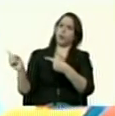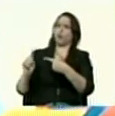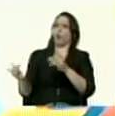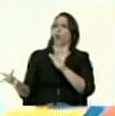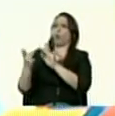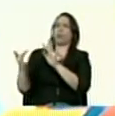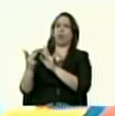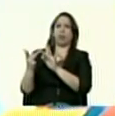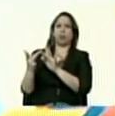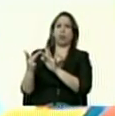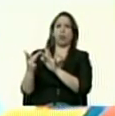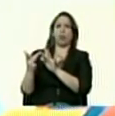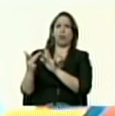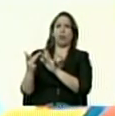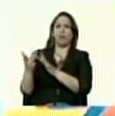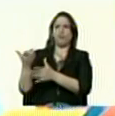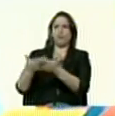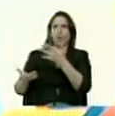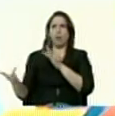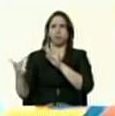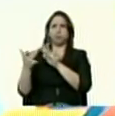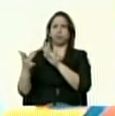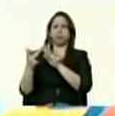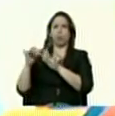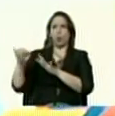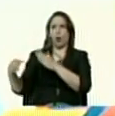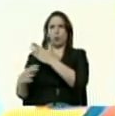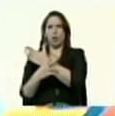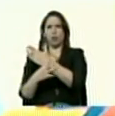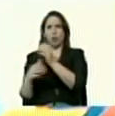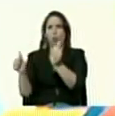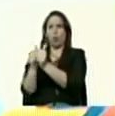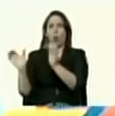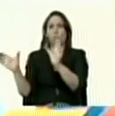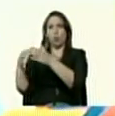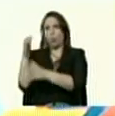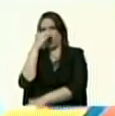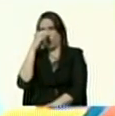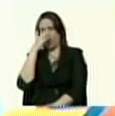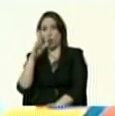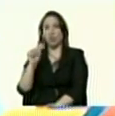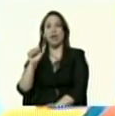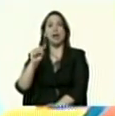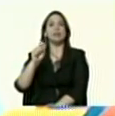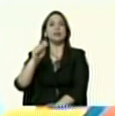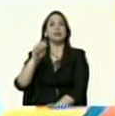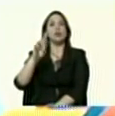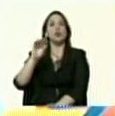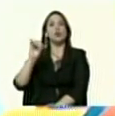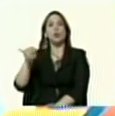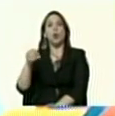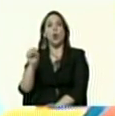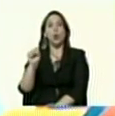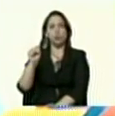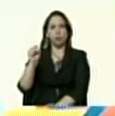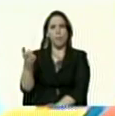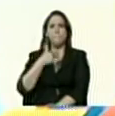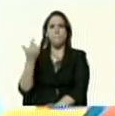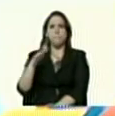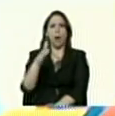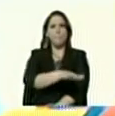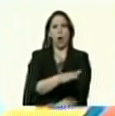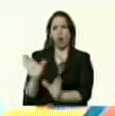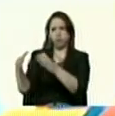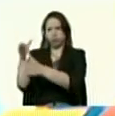relación y la relación del señor Juan Guaidó con la banda de narcotraficantes, paramilitares y asesinos los